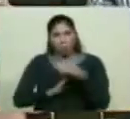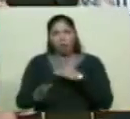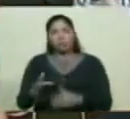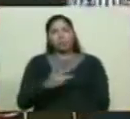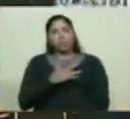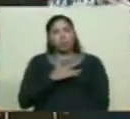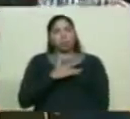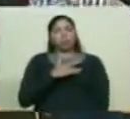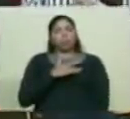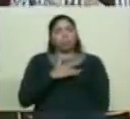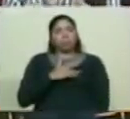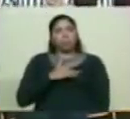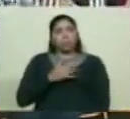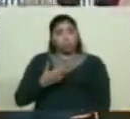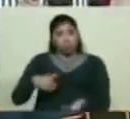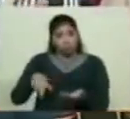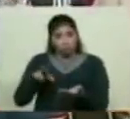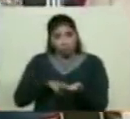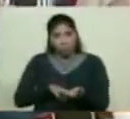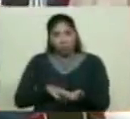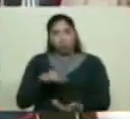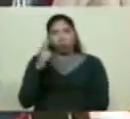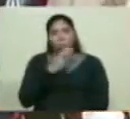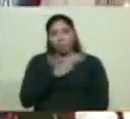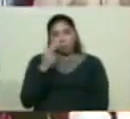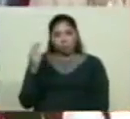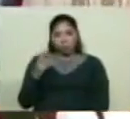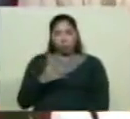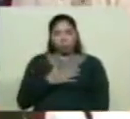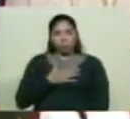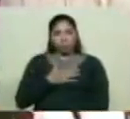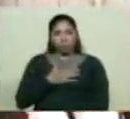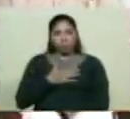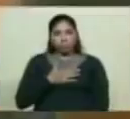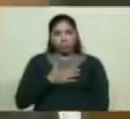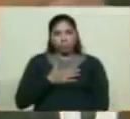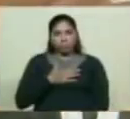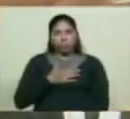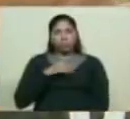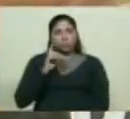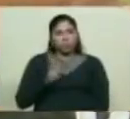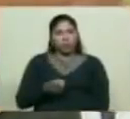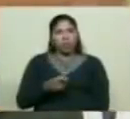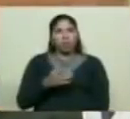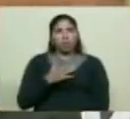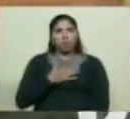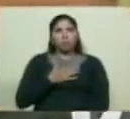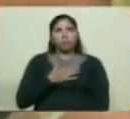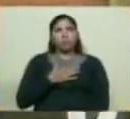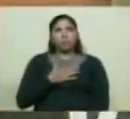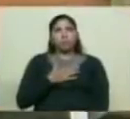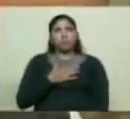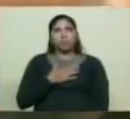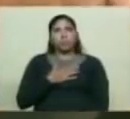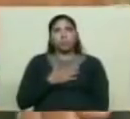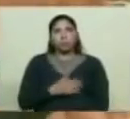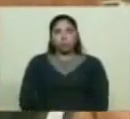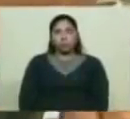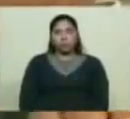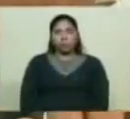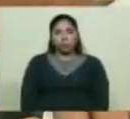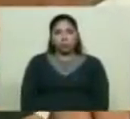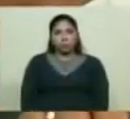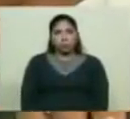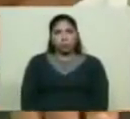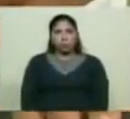lo repito nuevamente el compromiso el compromiso de llegar hasta allá hasta ayacucho otra vez